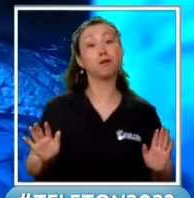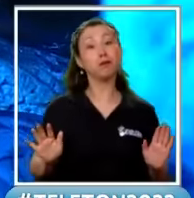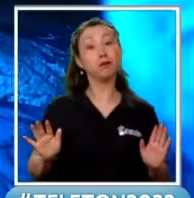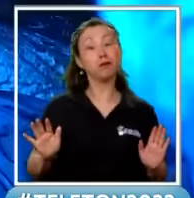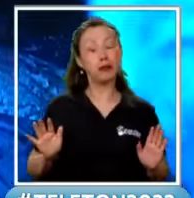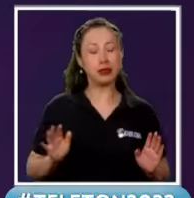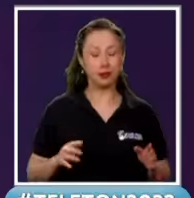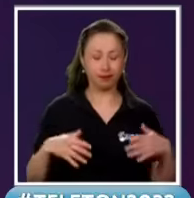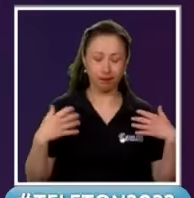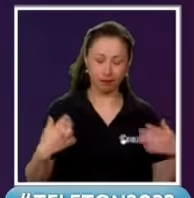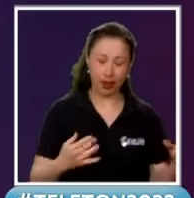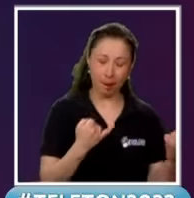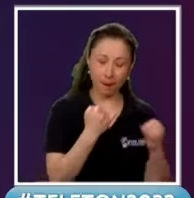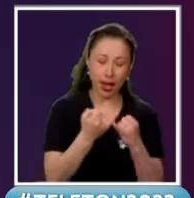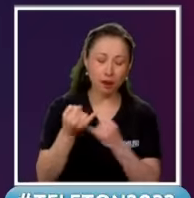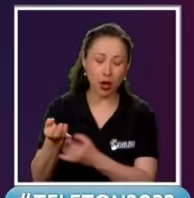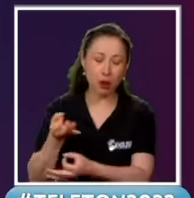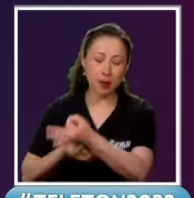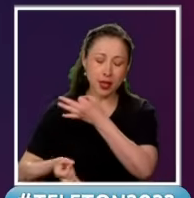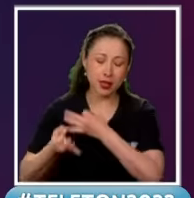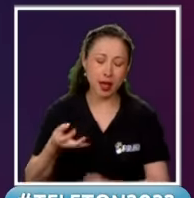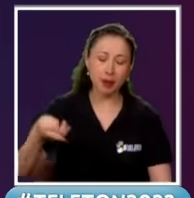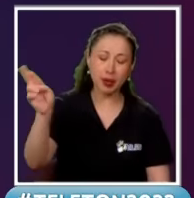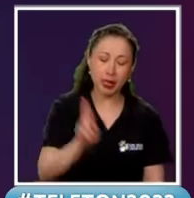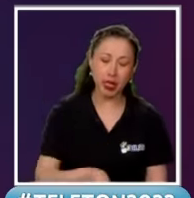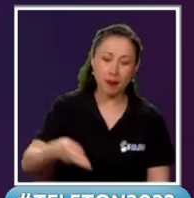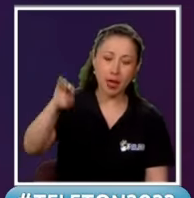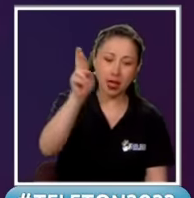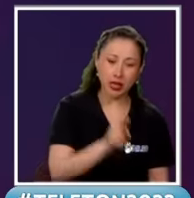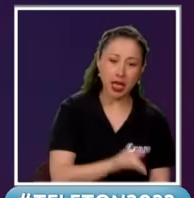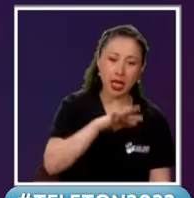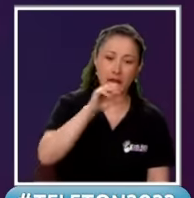Mis amigos me insistían con la inteligencia.